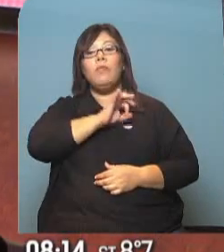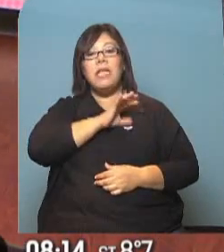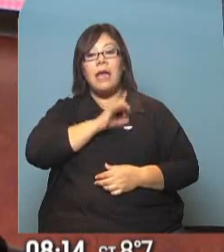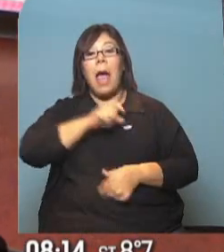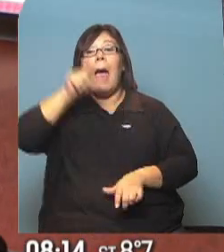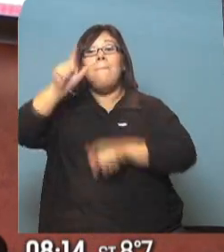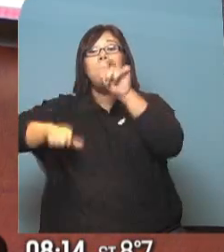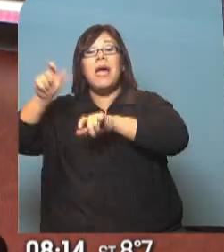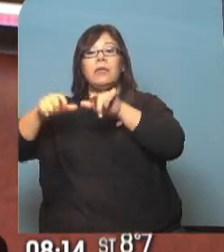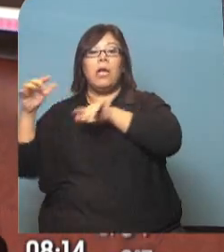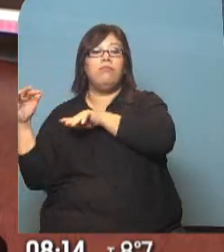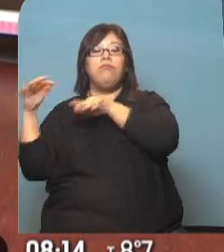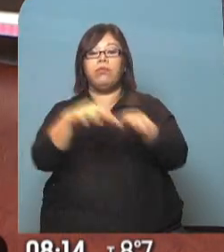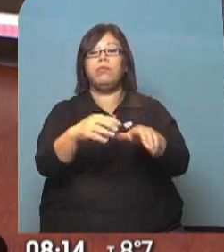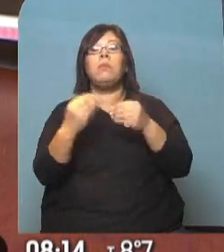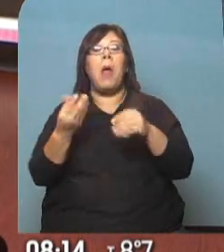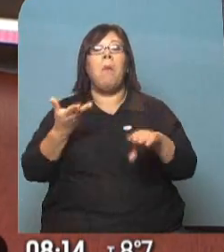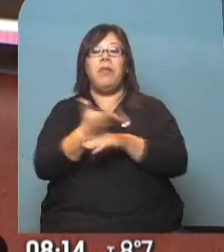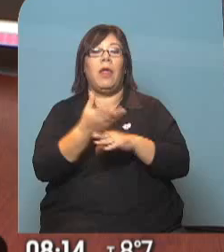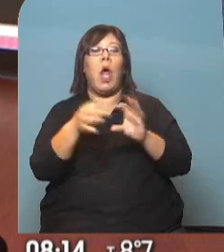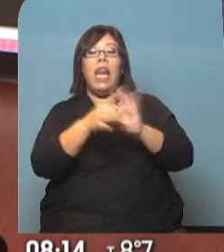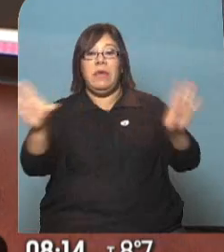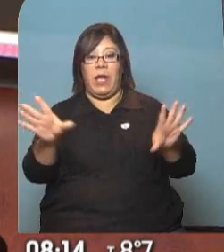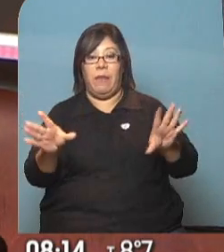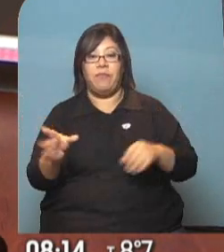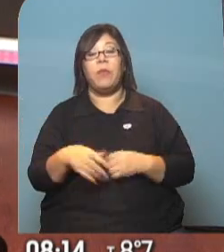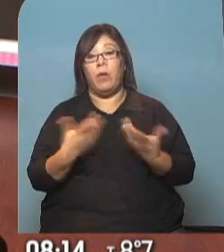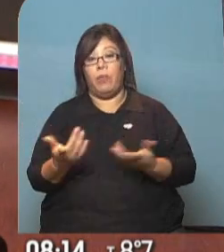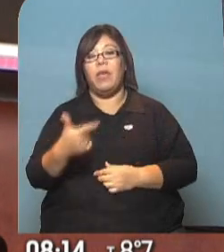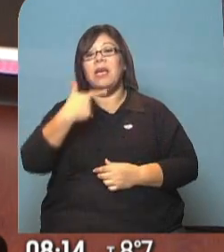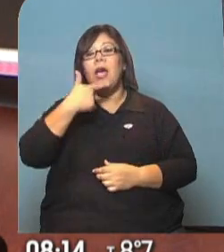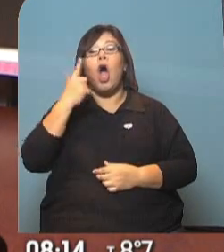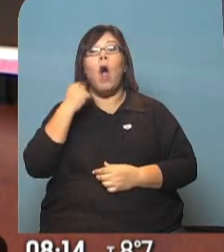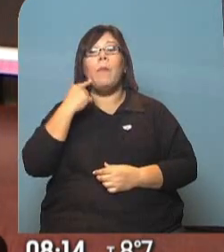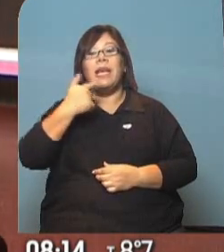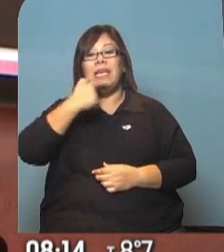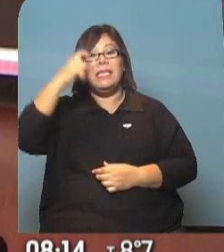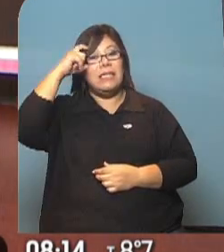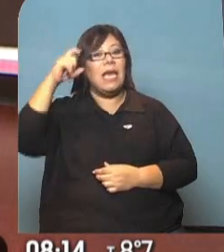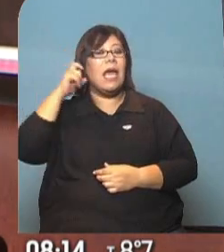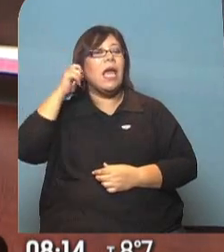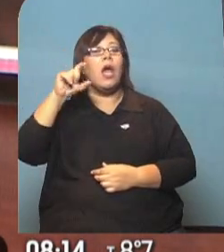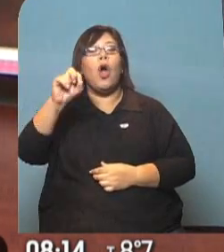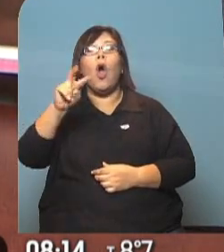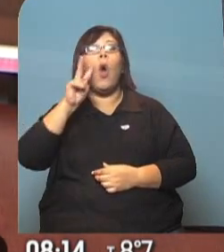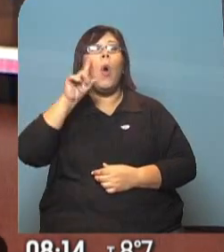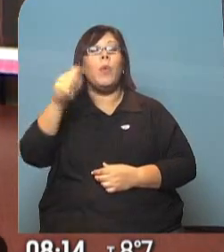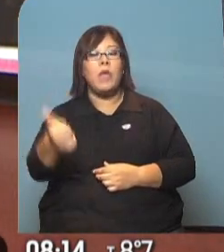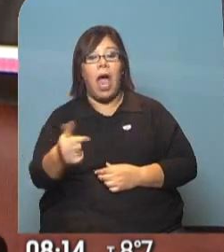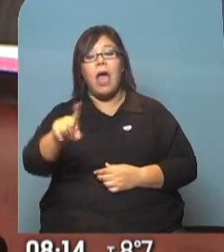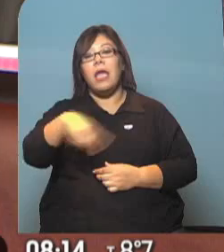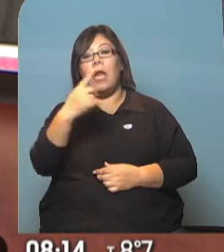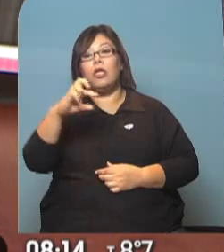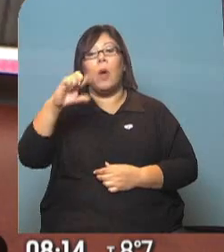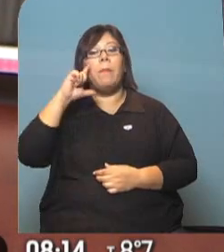gente, pidiendo por su liberación. Una vez liberado, Néstor Segovia, que es la cara más visible, junto a Pianelli, de lo que es la